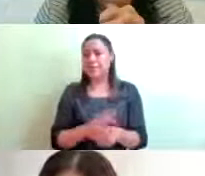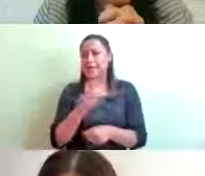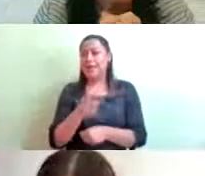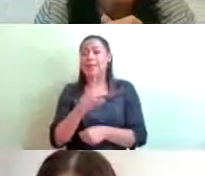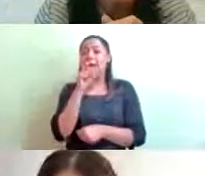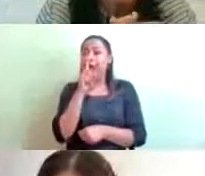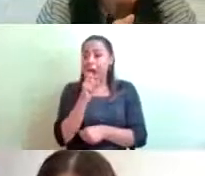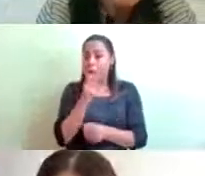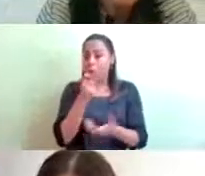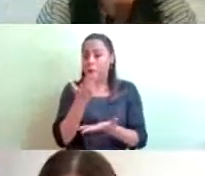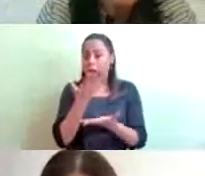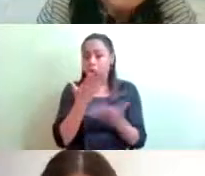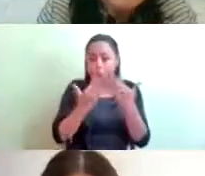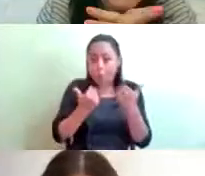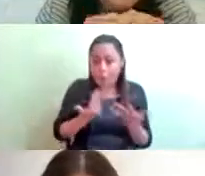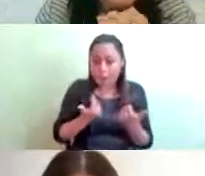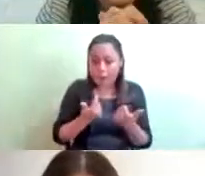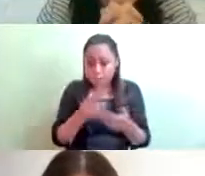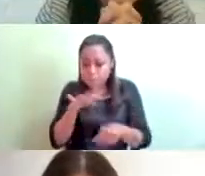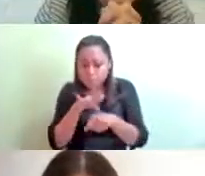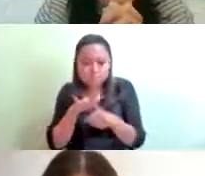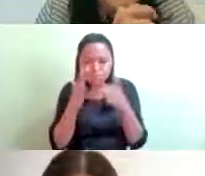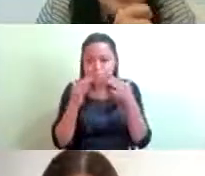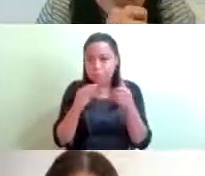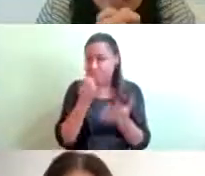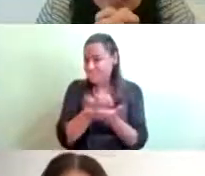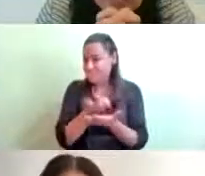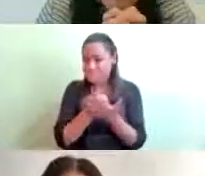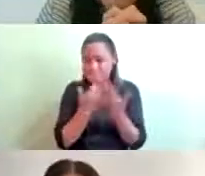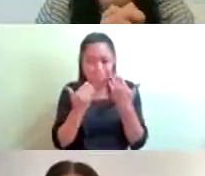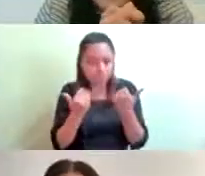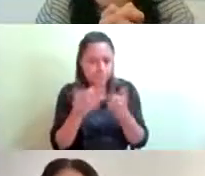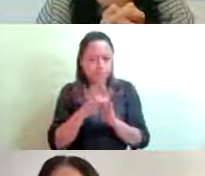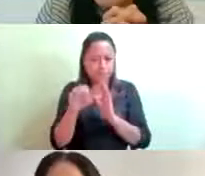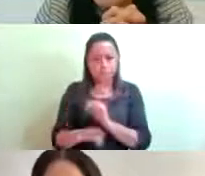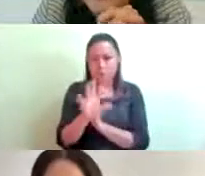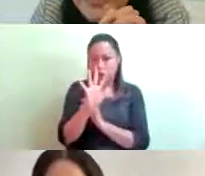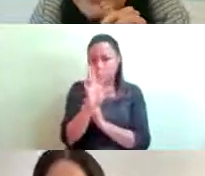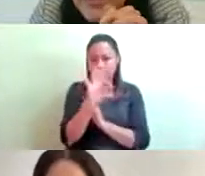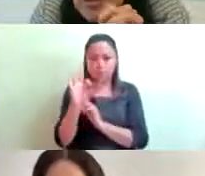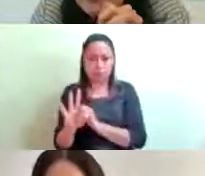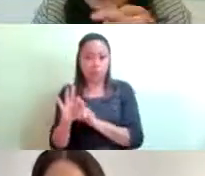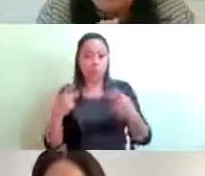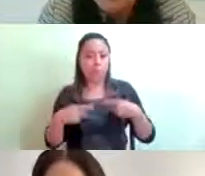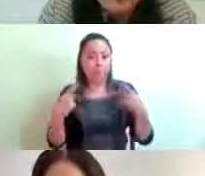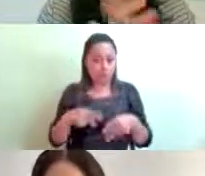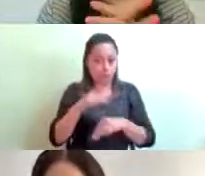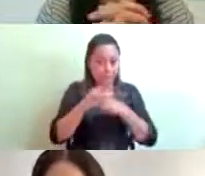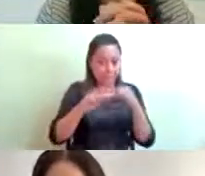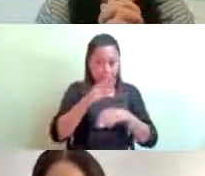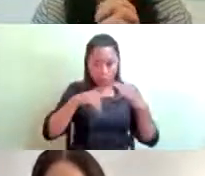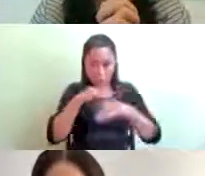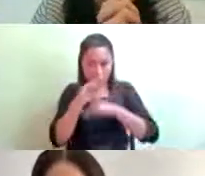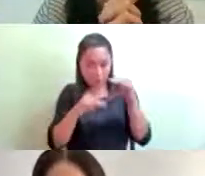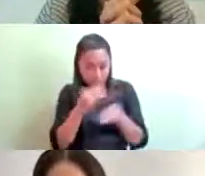agua. El modelo nos dice que alrededor de la mitad de la población mundial en 10 años, en